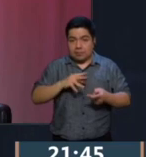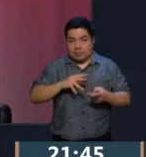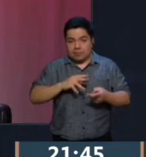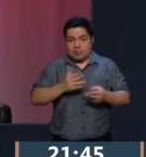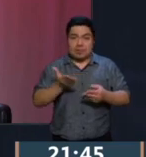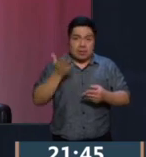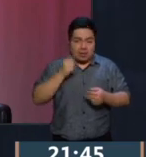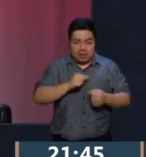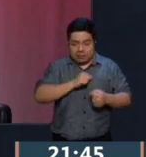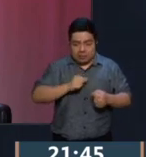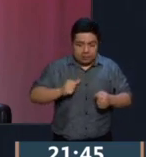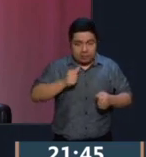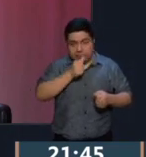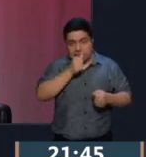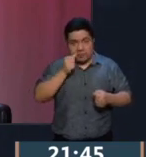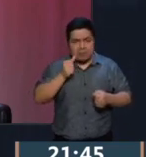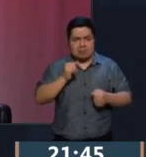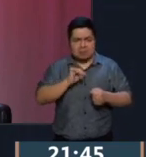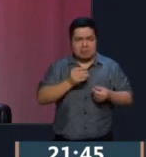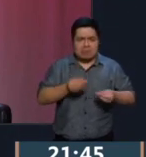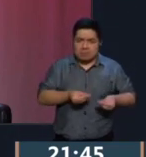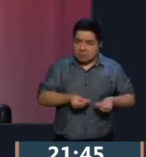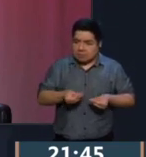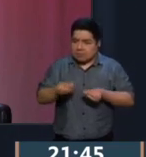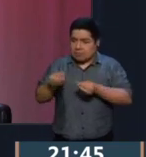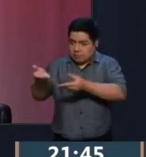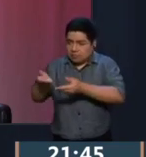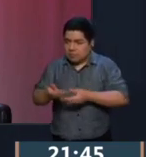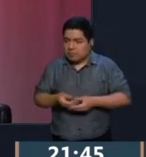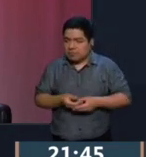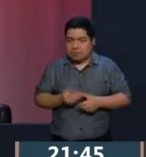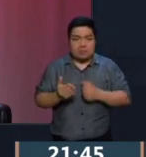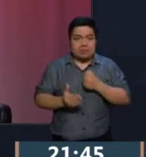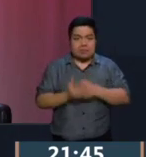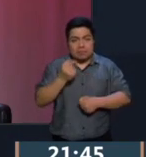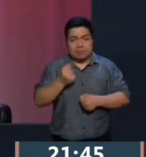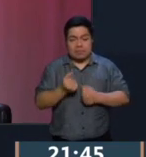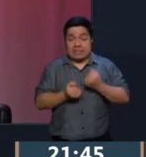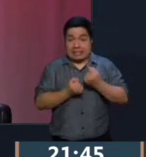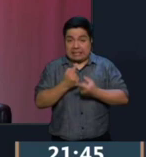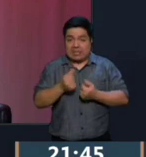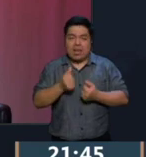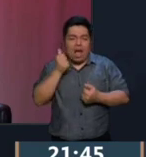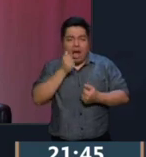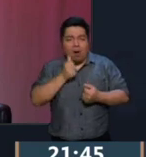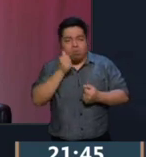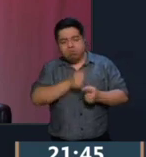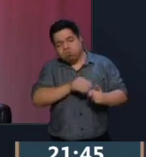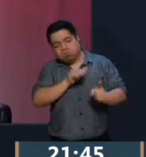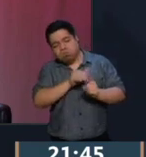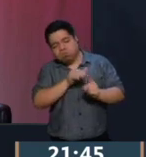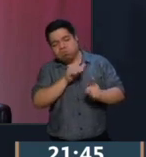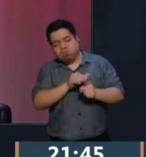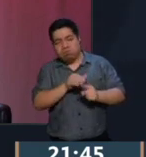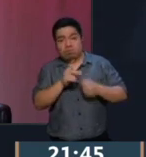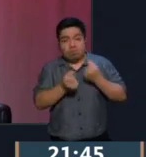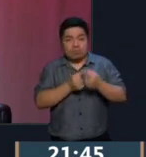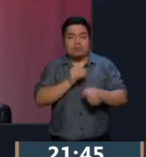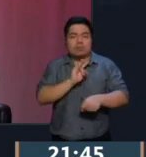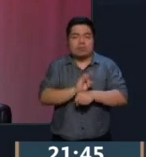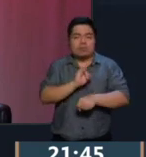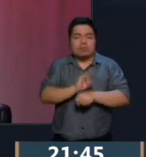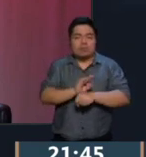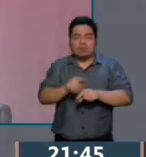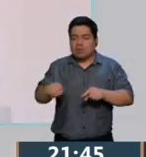disponible desde la alcaldía Benito Juárez se envió, porque además una de las cosas que han insistido mucho, sobre todo quienes defienden a quienes